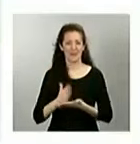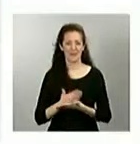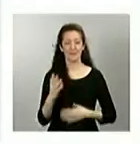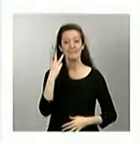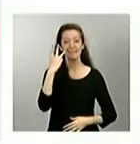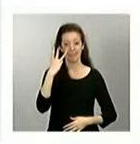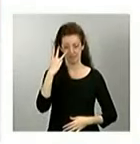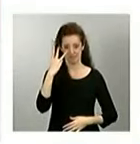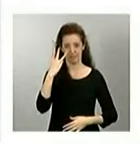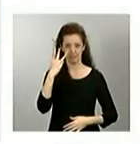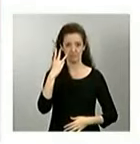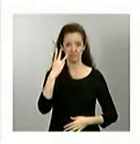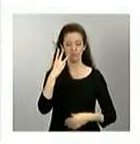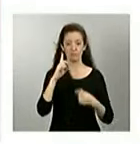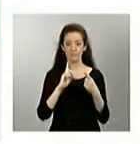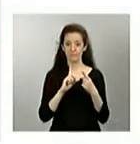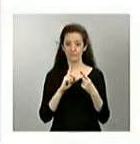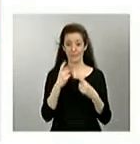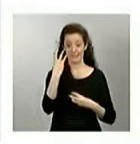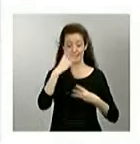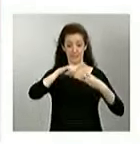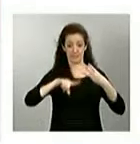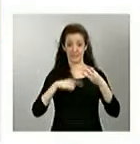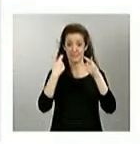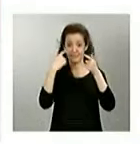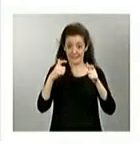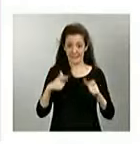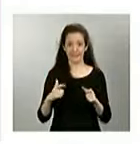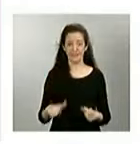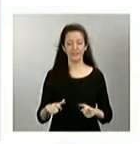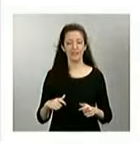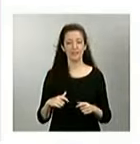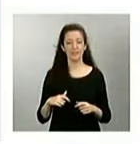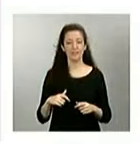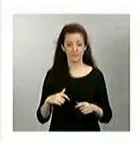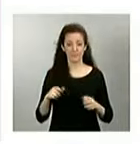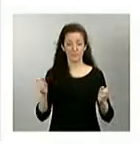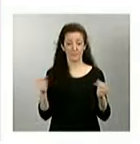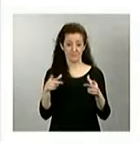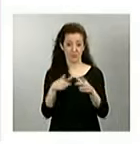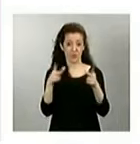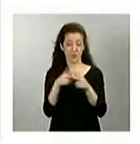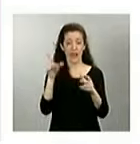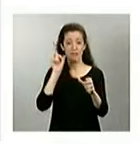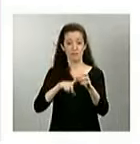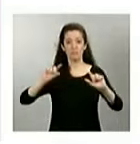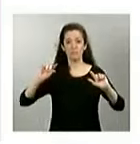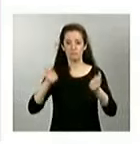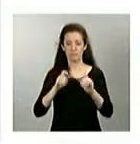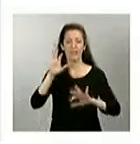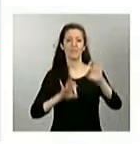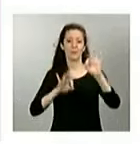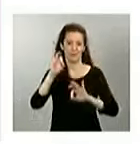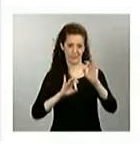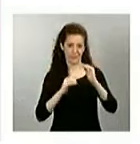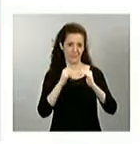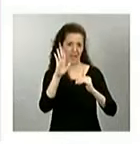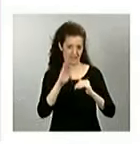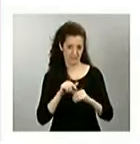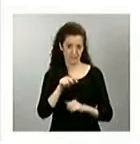3 sectores donde la caída del empleo la caída de afiliación es superior al 10% son los donde está mayor impacto que es la